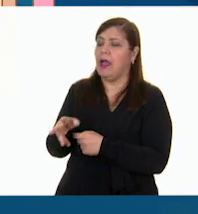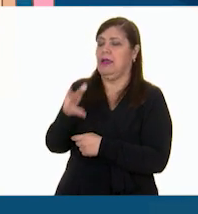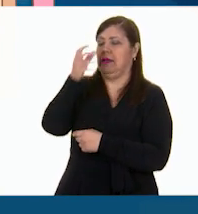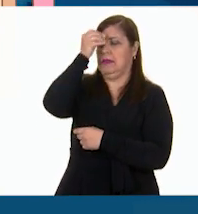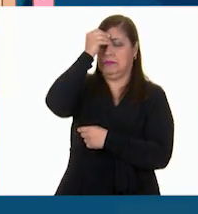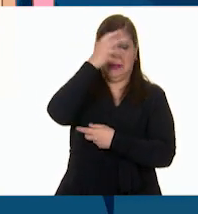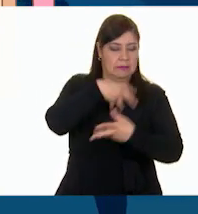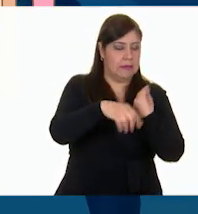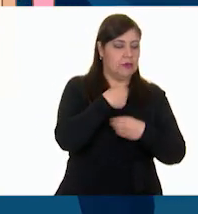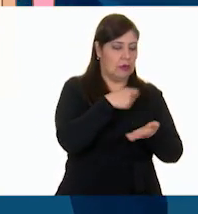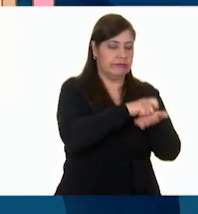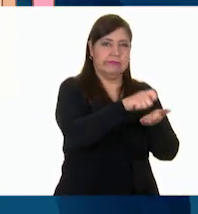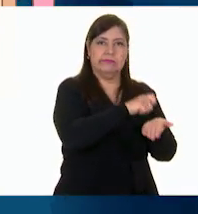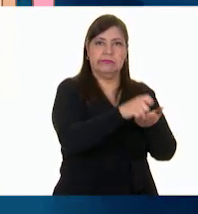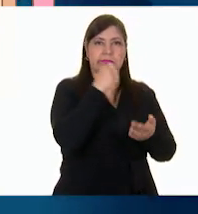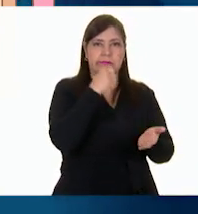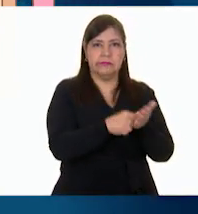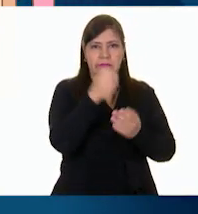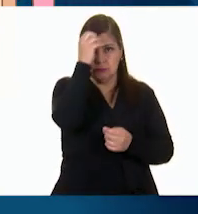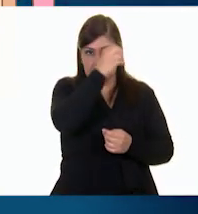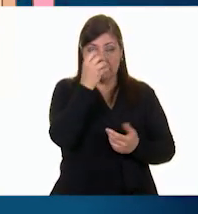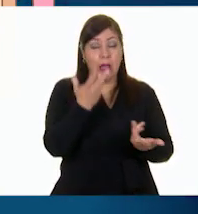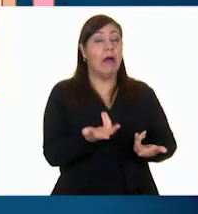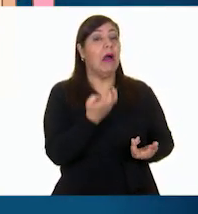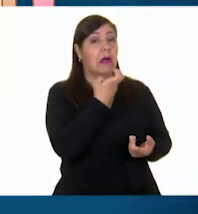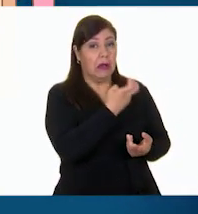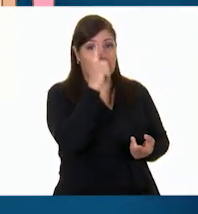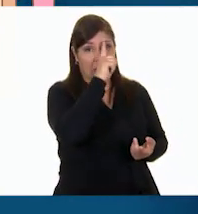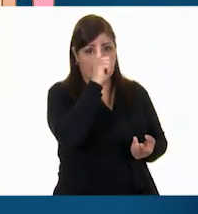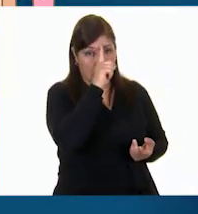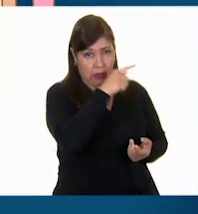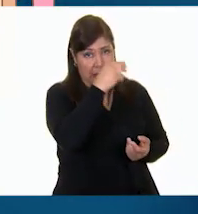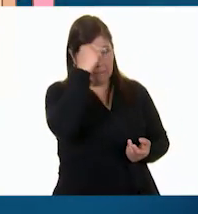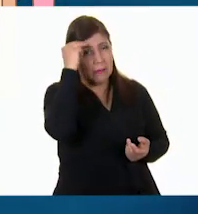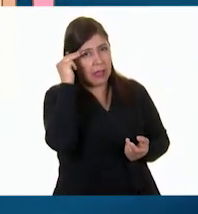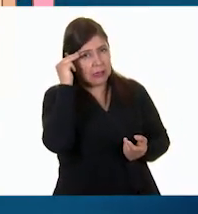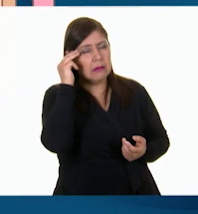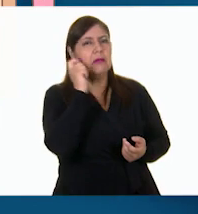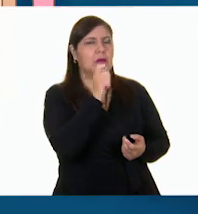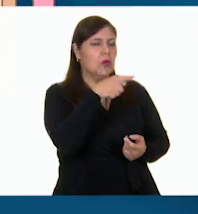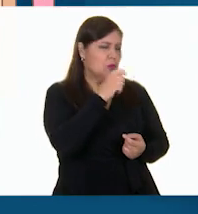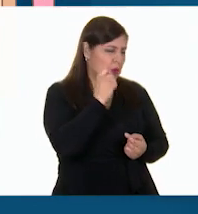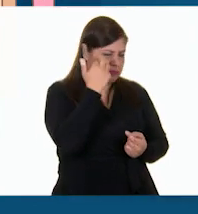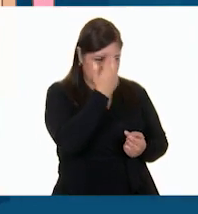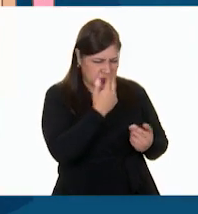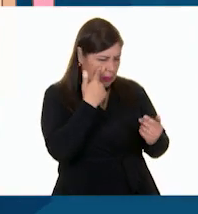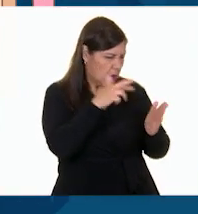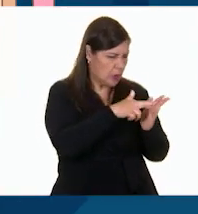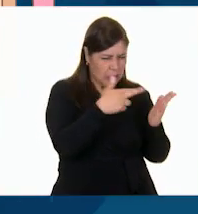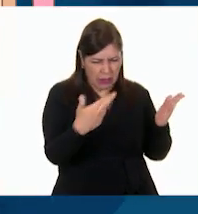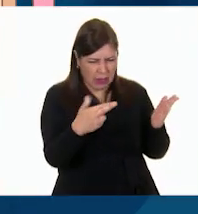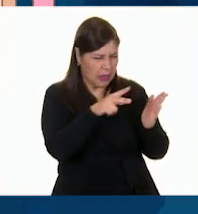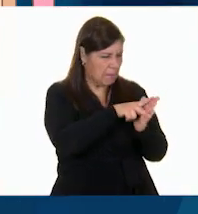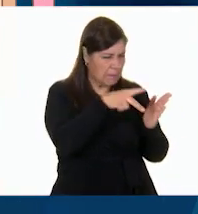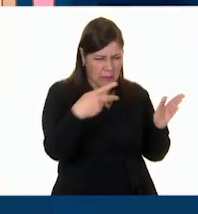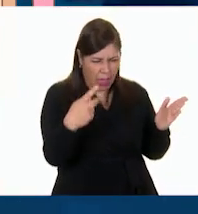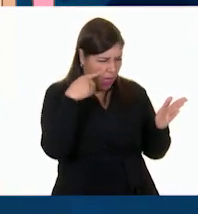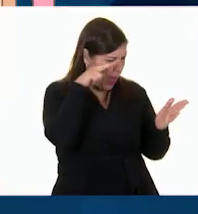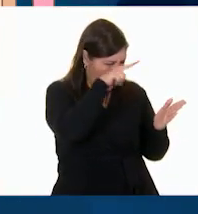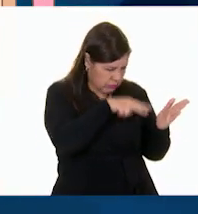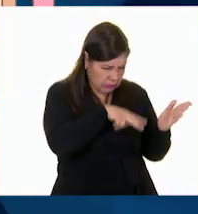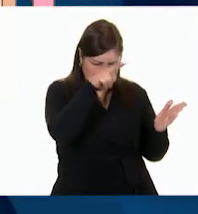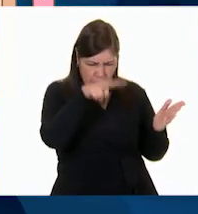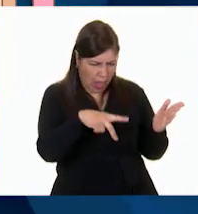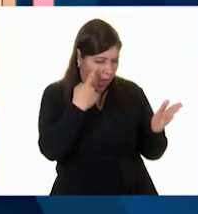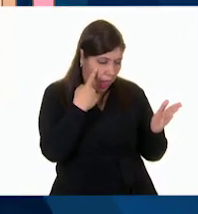que sí. Y esta recomendación que les está dando María, pues también es para que ustedes al revisar periódicos, revistas, pues tengan